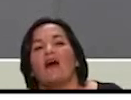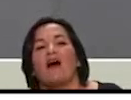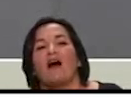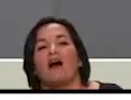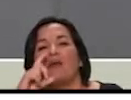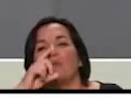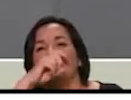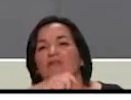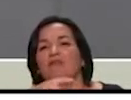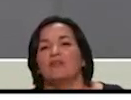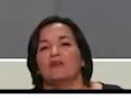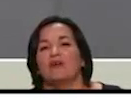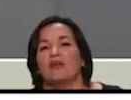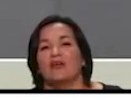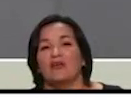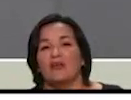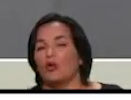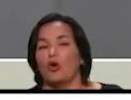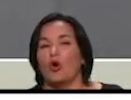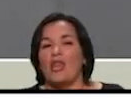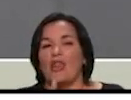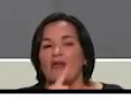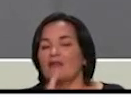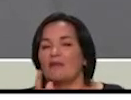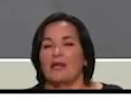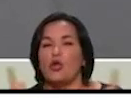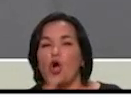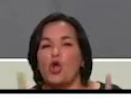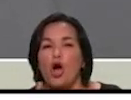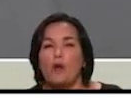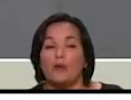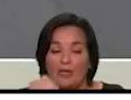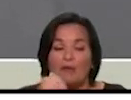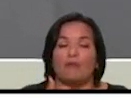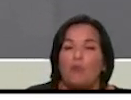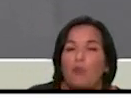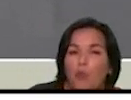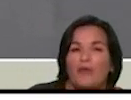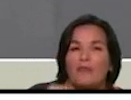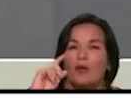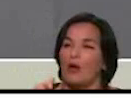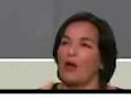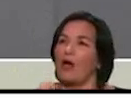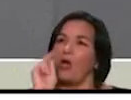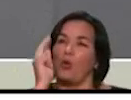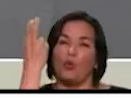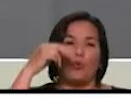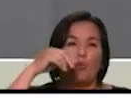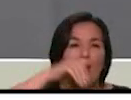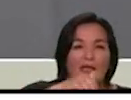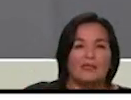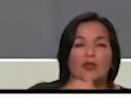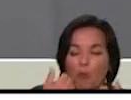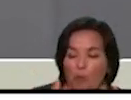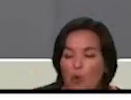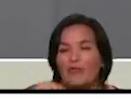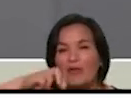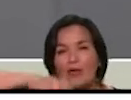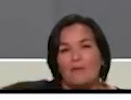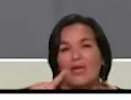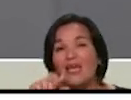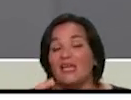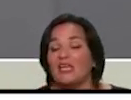en Uruguay están dadas las condiciones para llegar por las elecciones? Que al final tuvo razón. El MLN llegó después de un periplo